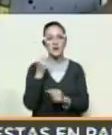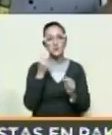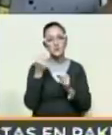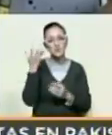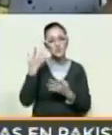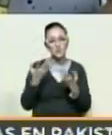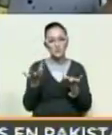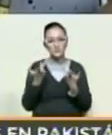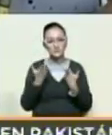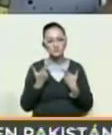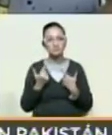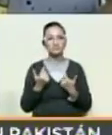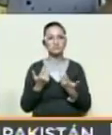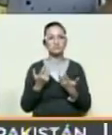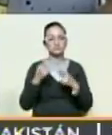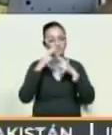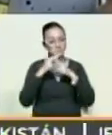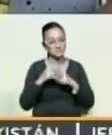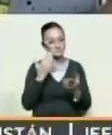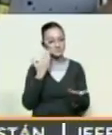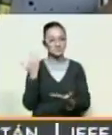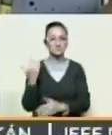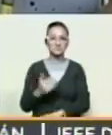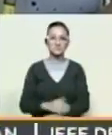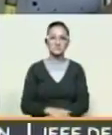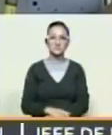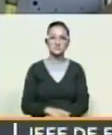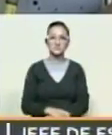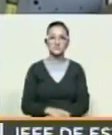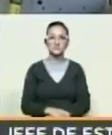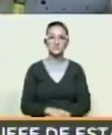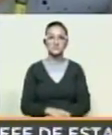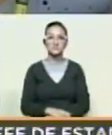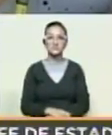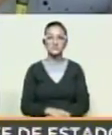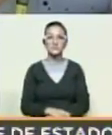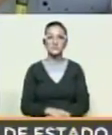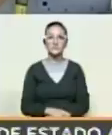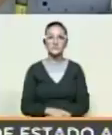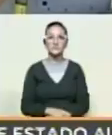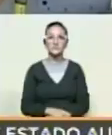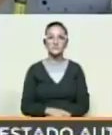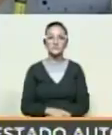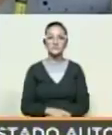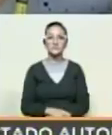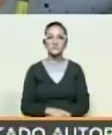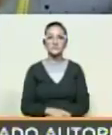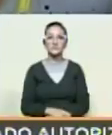este homenaje que se realiza en esta entidad. Adelante, Gustavo, te escuchamos. Feliz tarde.